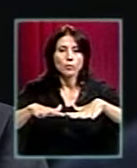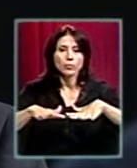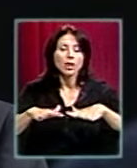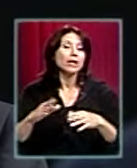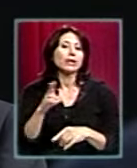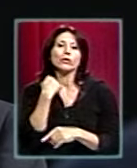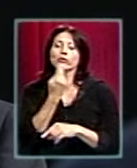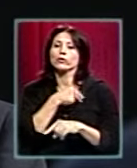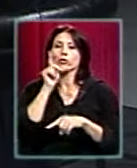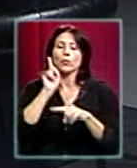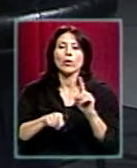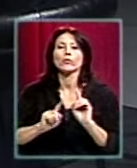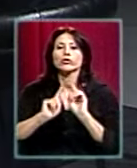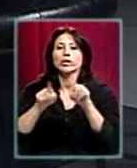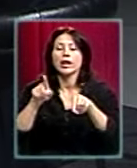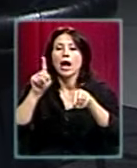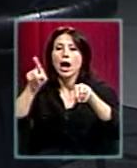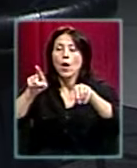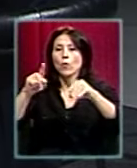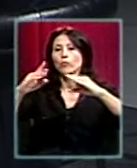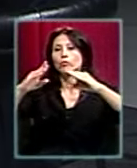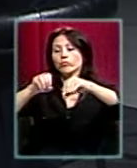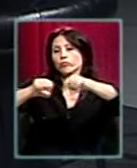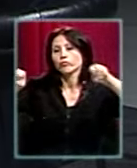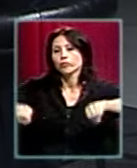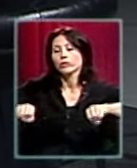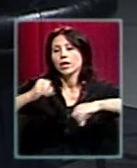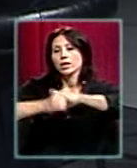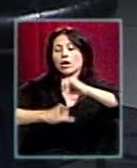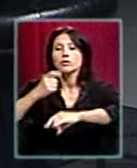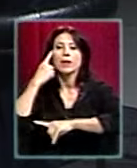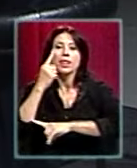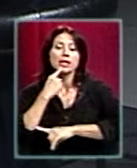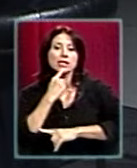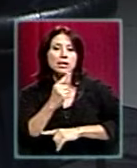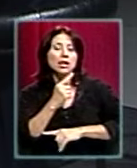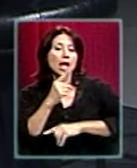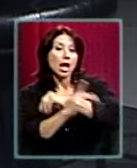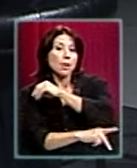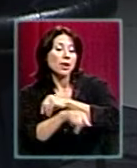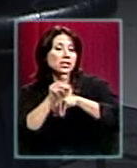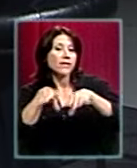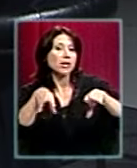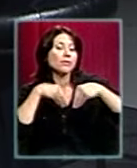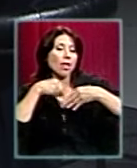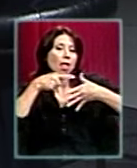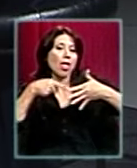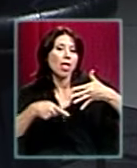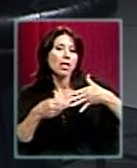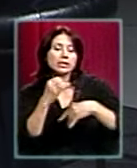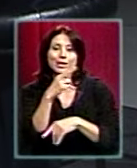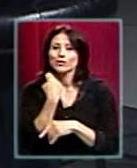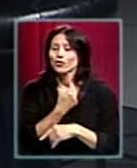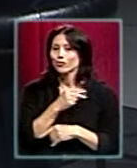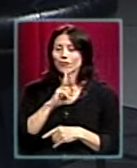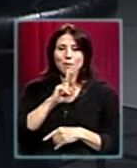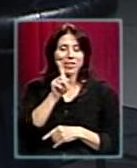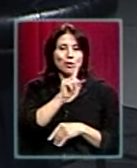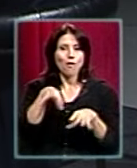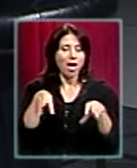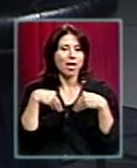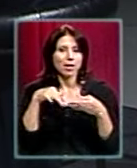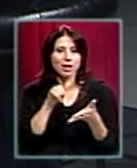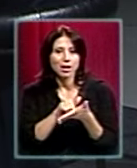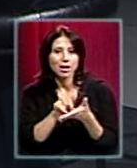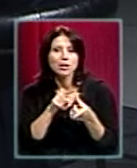no podemos ir a un foro internacional a decir que el país o el mundo debe hacer tal y tal cosa si nosotros mismos no lo estamos haciendo.